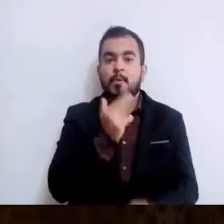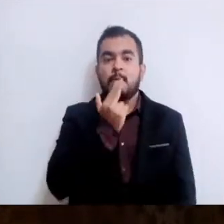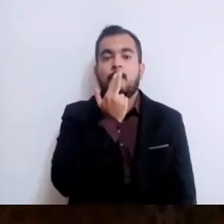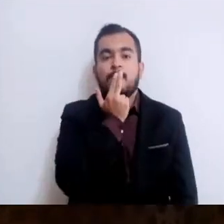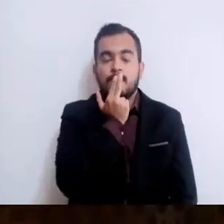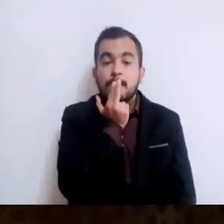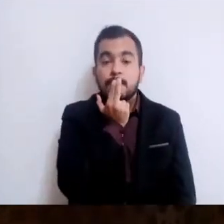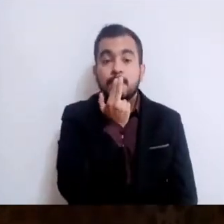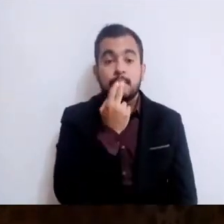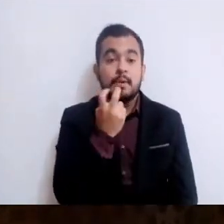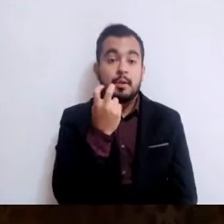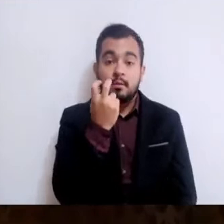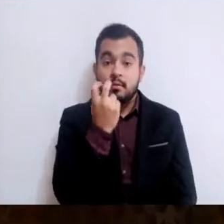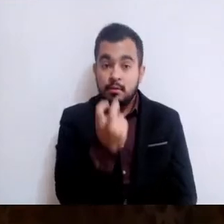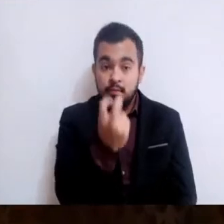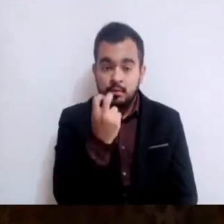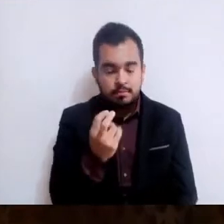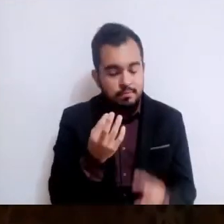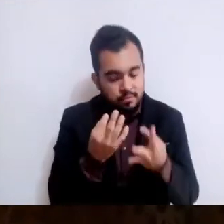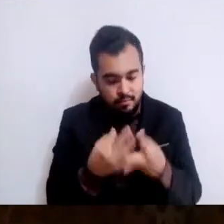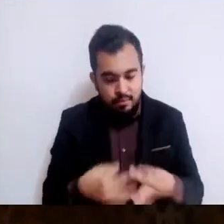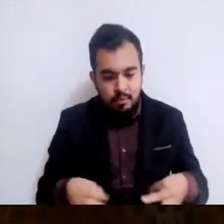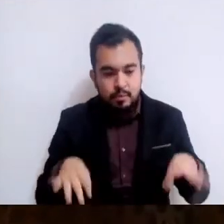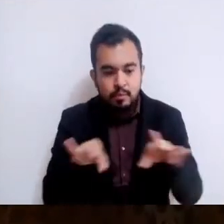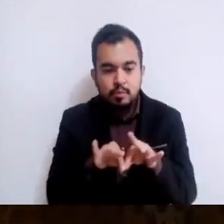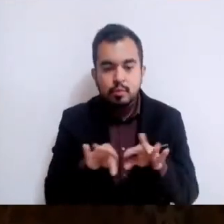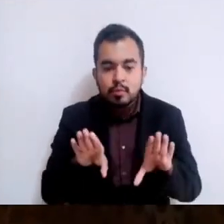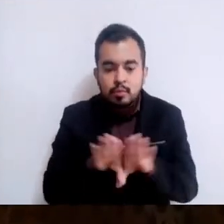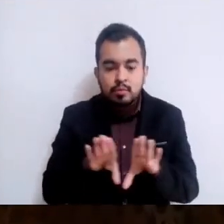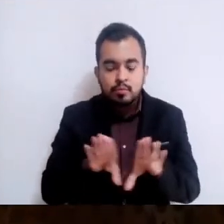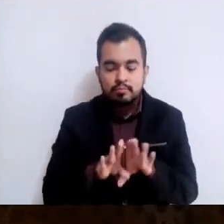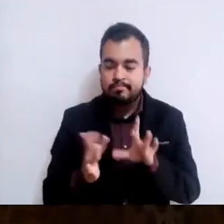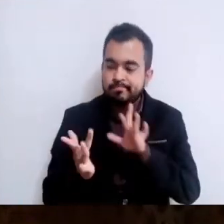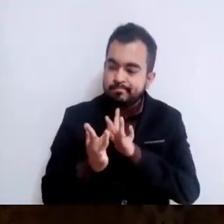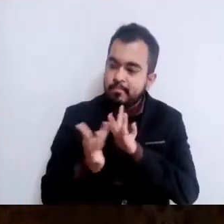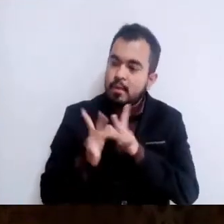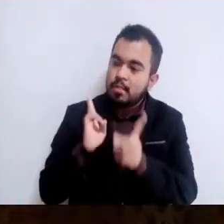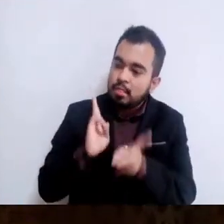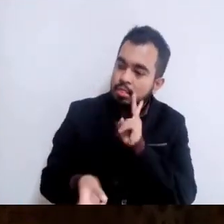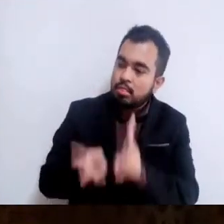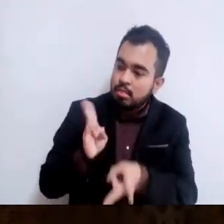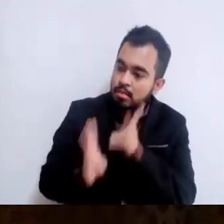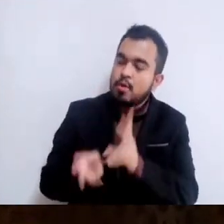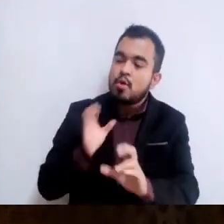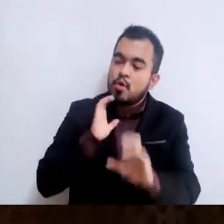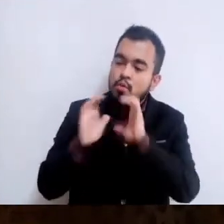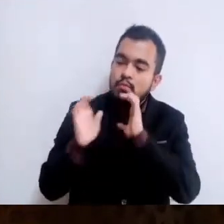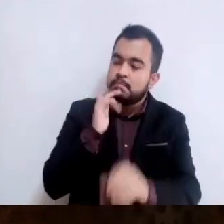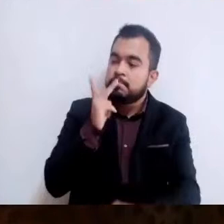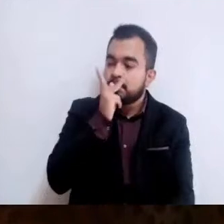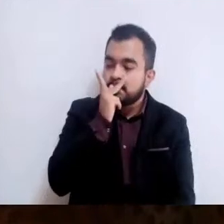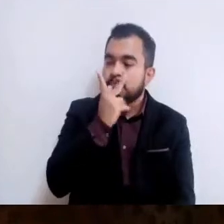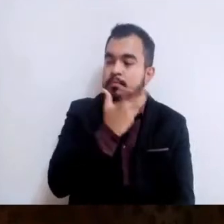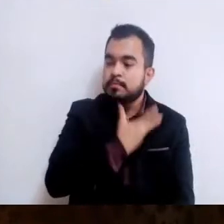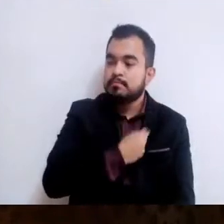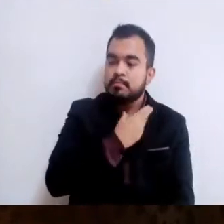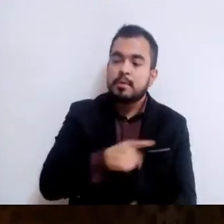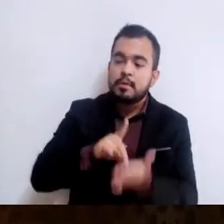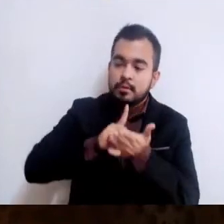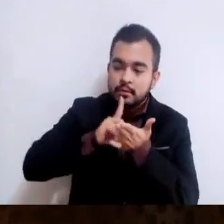relevancia analizar el alcance del derecho a la comunicación y el deber que se tiene ante el cónyuge